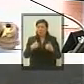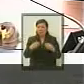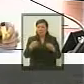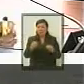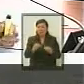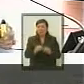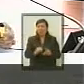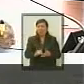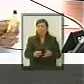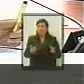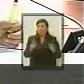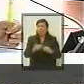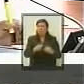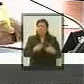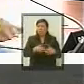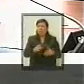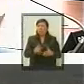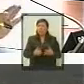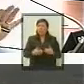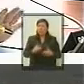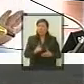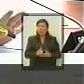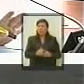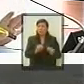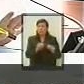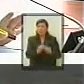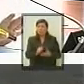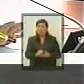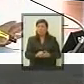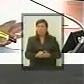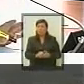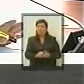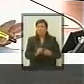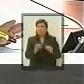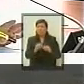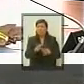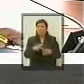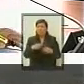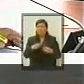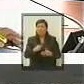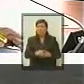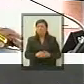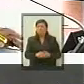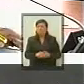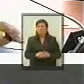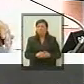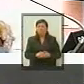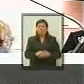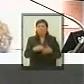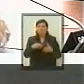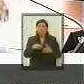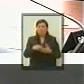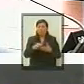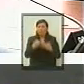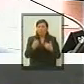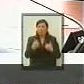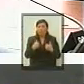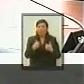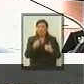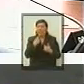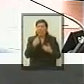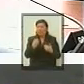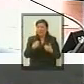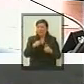bueno quitos tien la nulidad en el en el acceso y Puerto Maldonado tiene estas